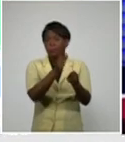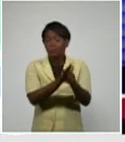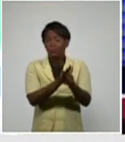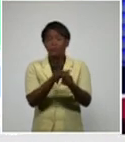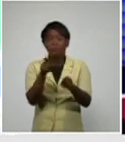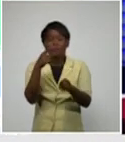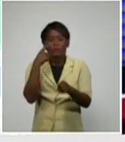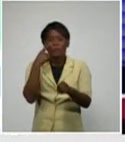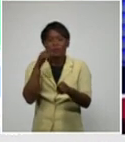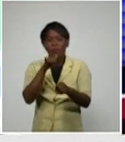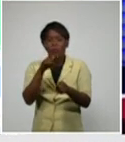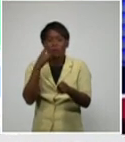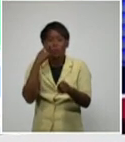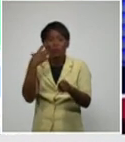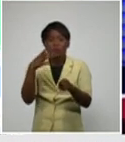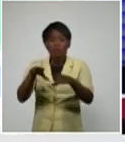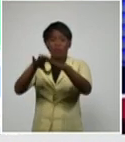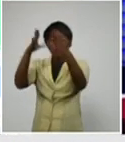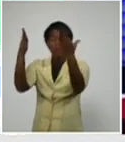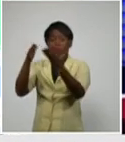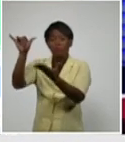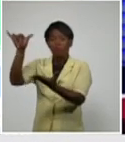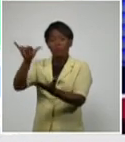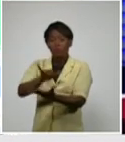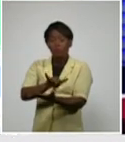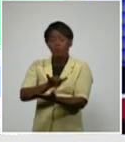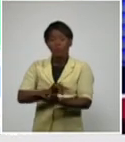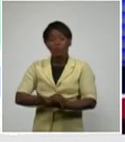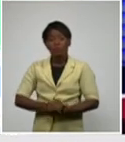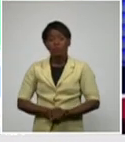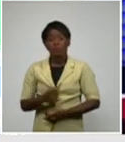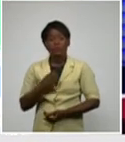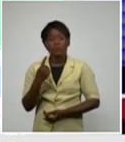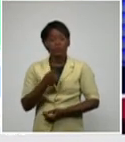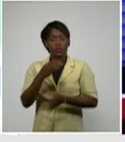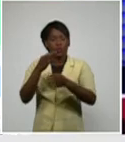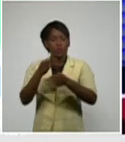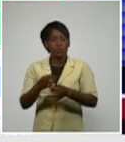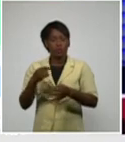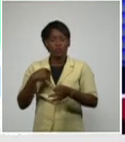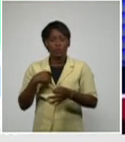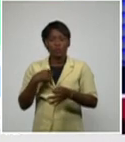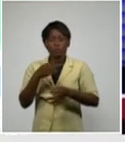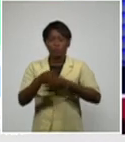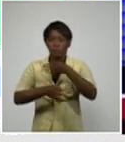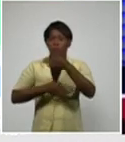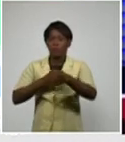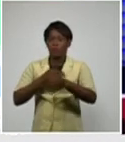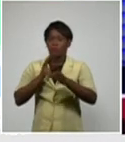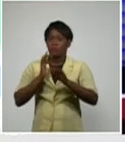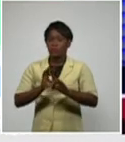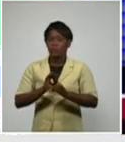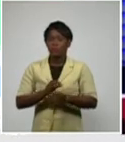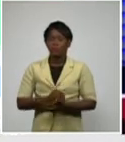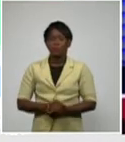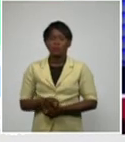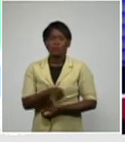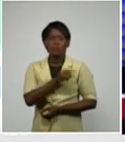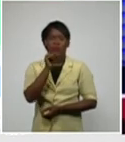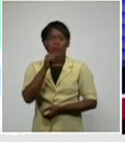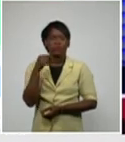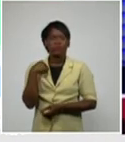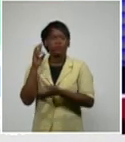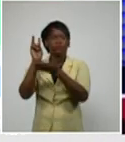importante para todo el mundo. Nosotros, como se ha hecho un reportaje, una visita que se hizo